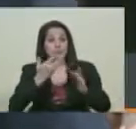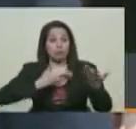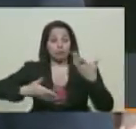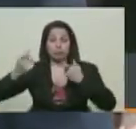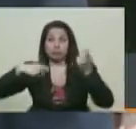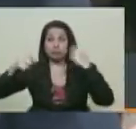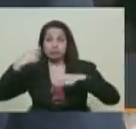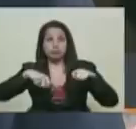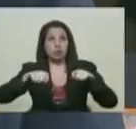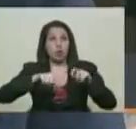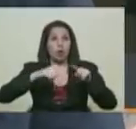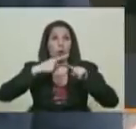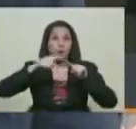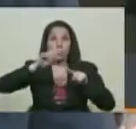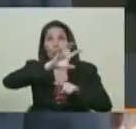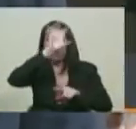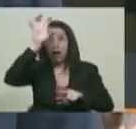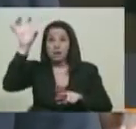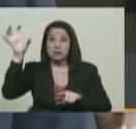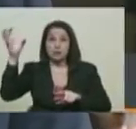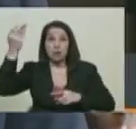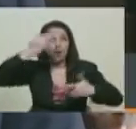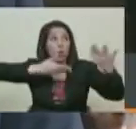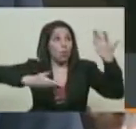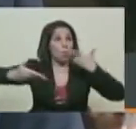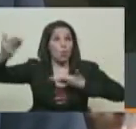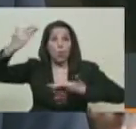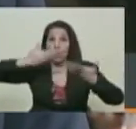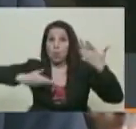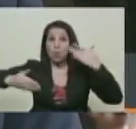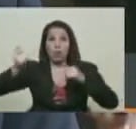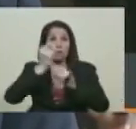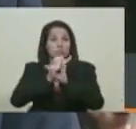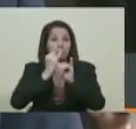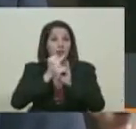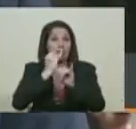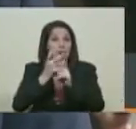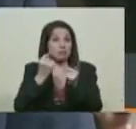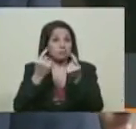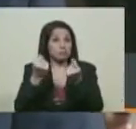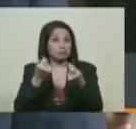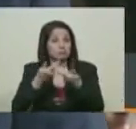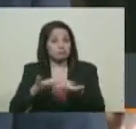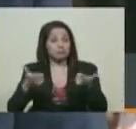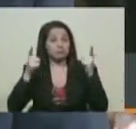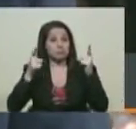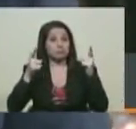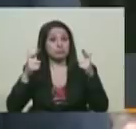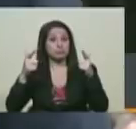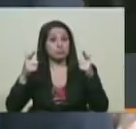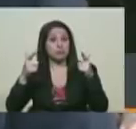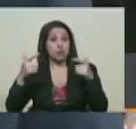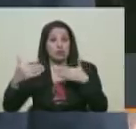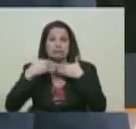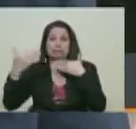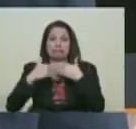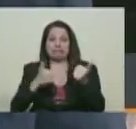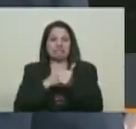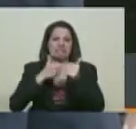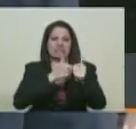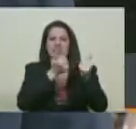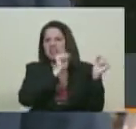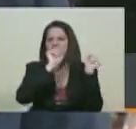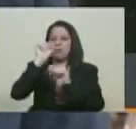comercialmente a otros pueblos, sino también para romper el bloqueo criminal y la persecución financiera impuesta por